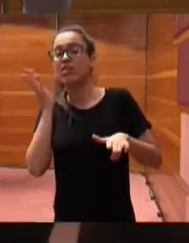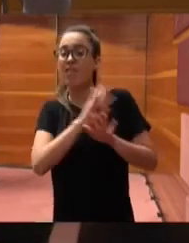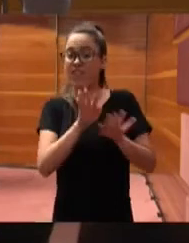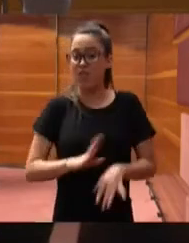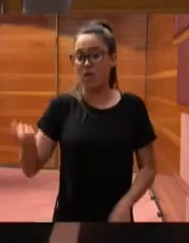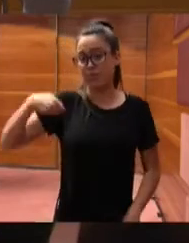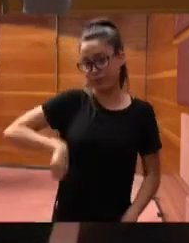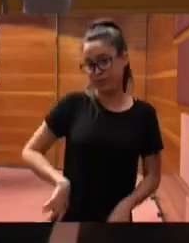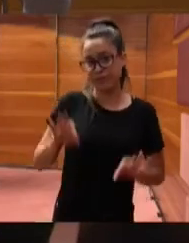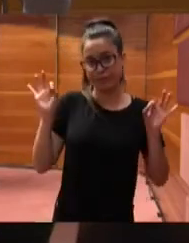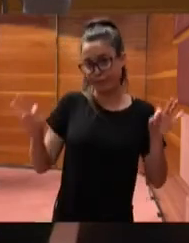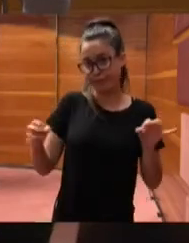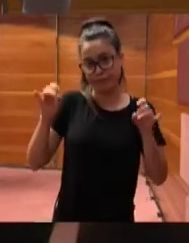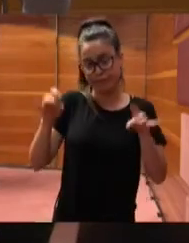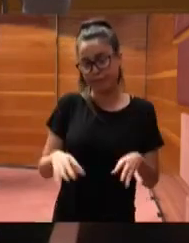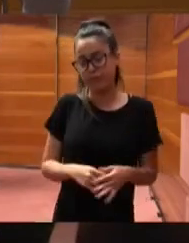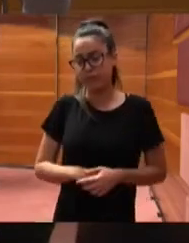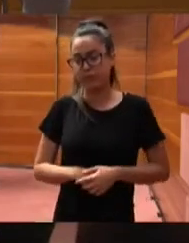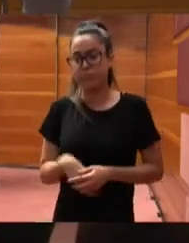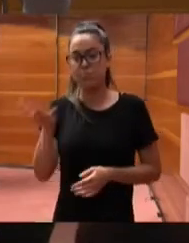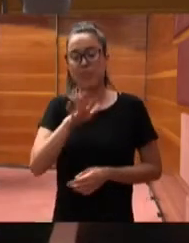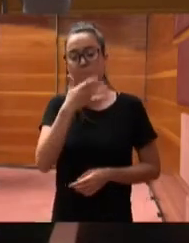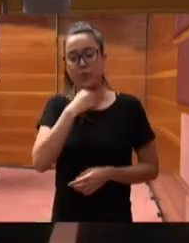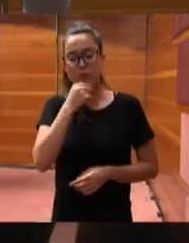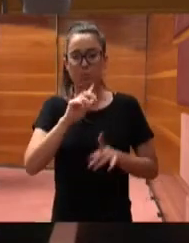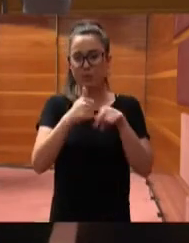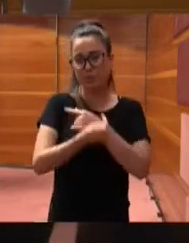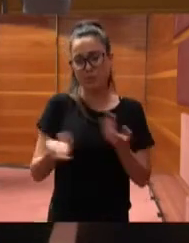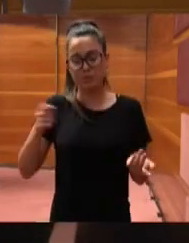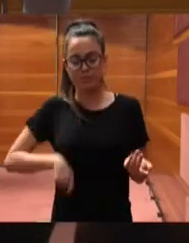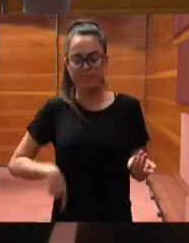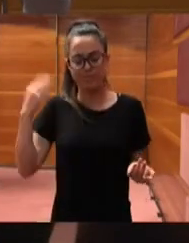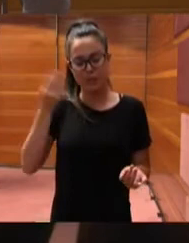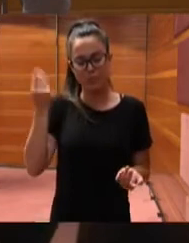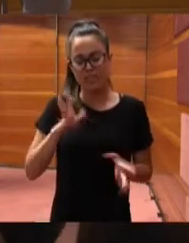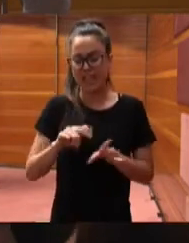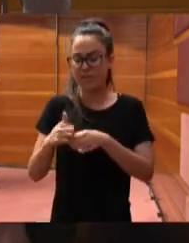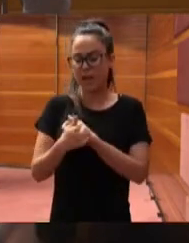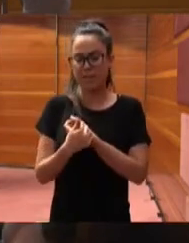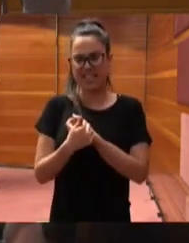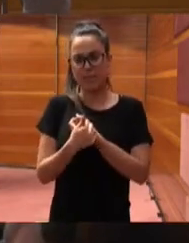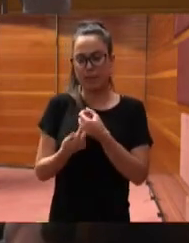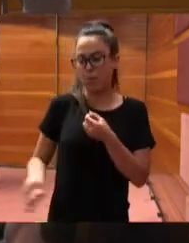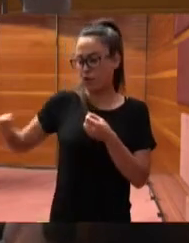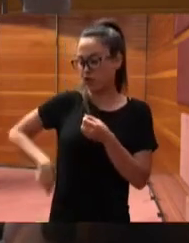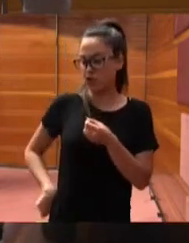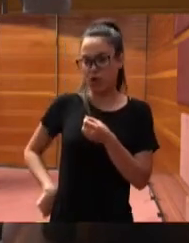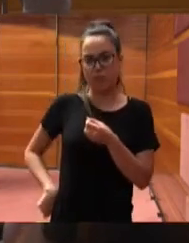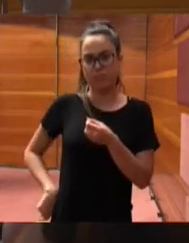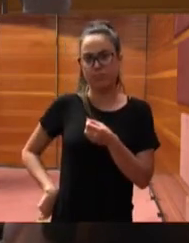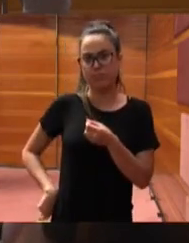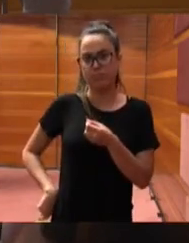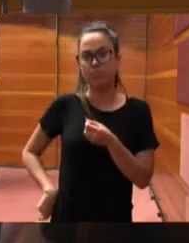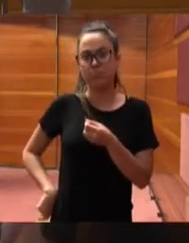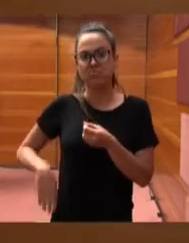Me da que sería, que correríamos un riesgo del participador profesional, que ya lo existe, no por